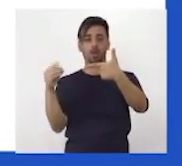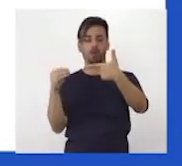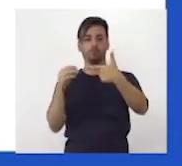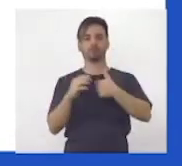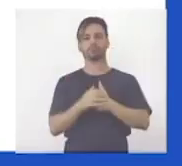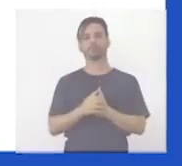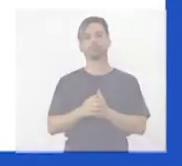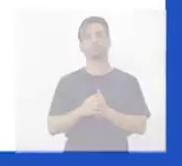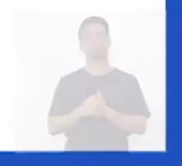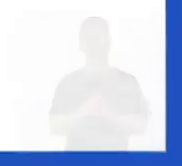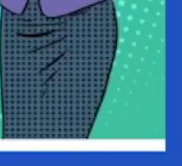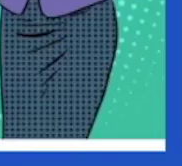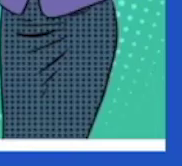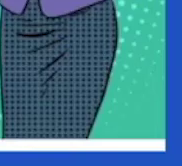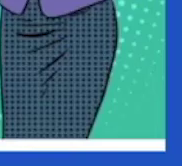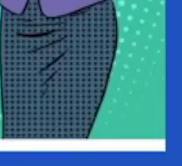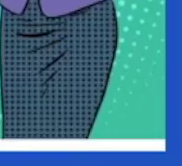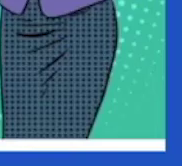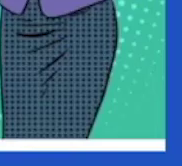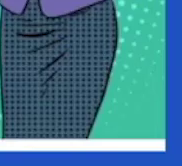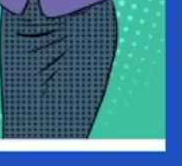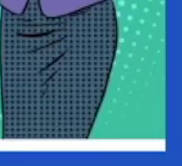denominador.